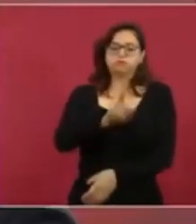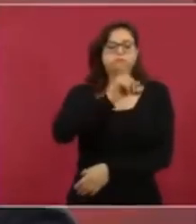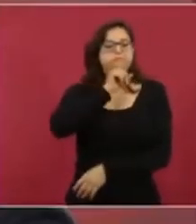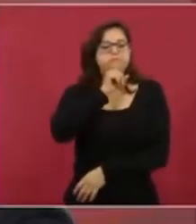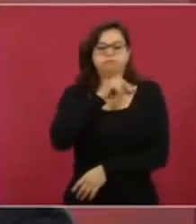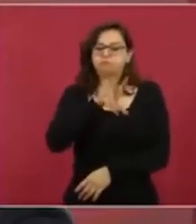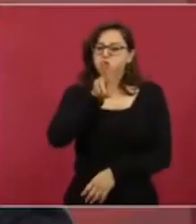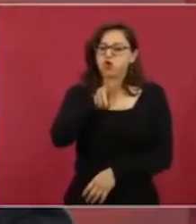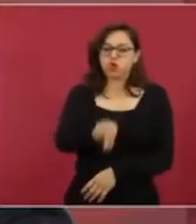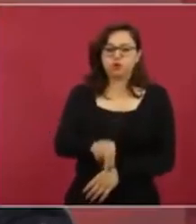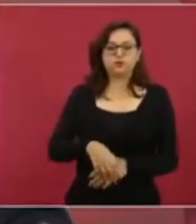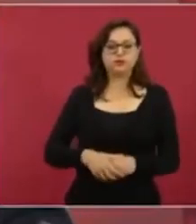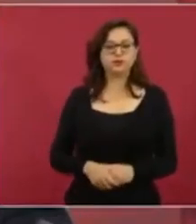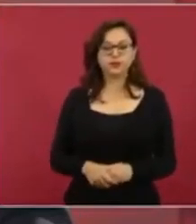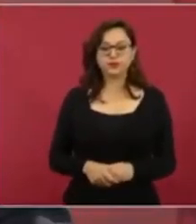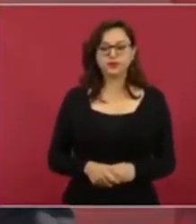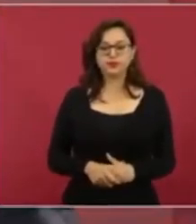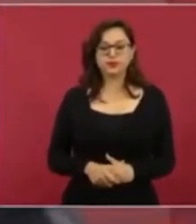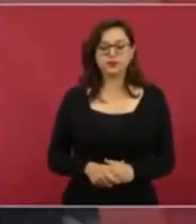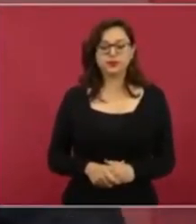no podemos